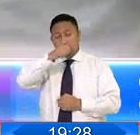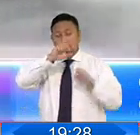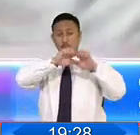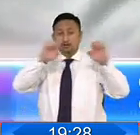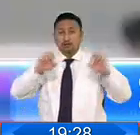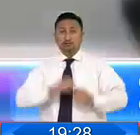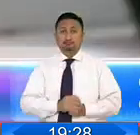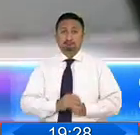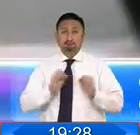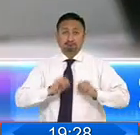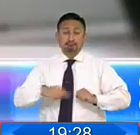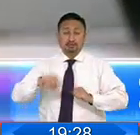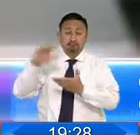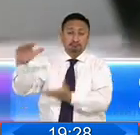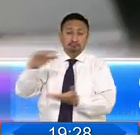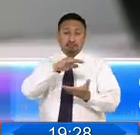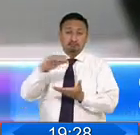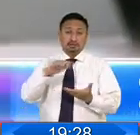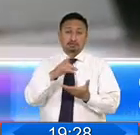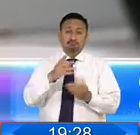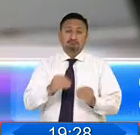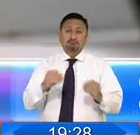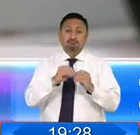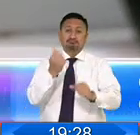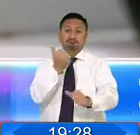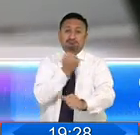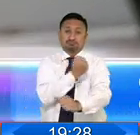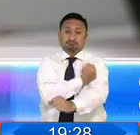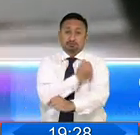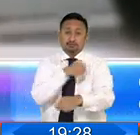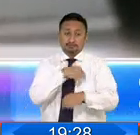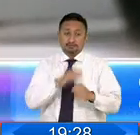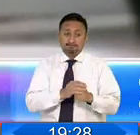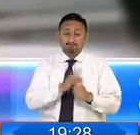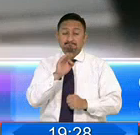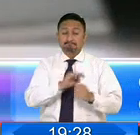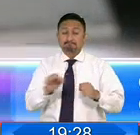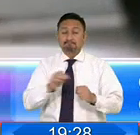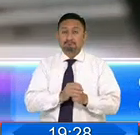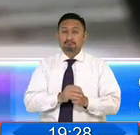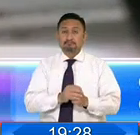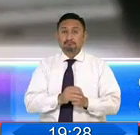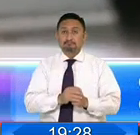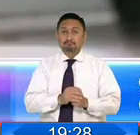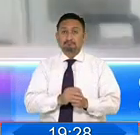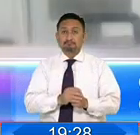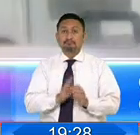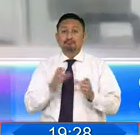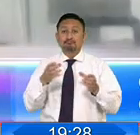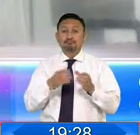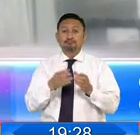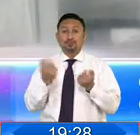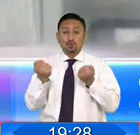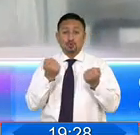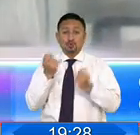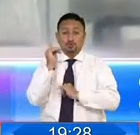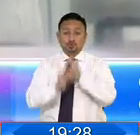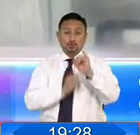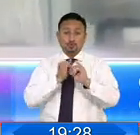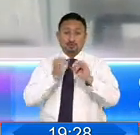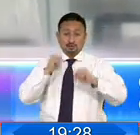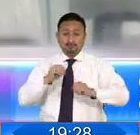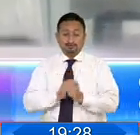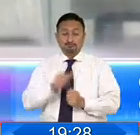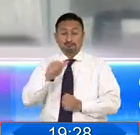farmacéuticas para la provisión de más vacunas, las cuales tienen que ser calificadas por las agencias de regulación internacional y la Agencia